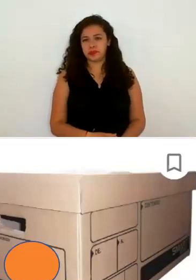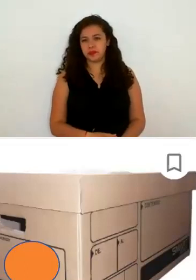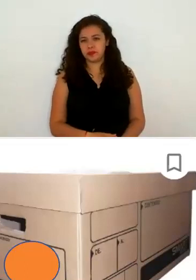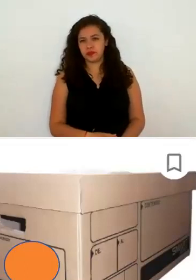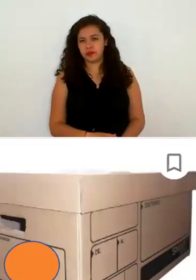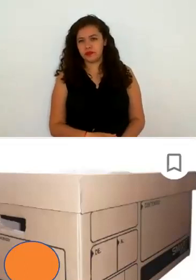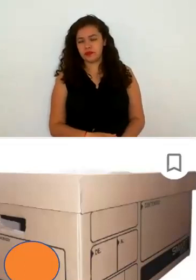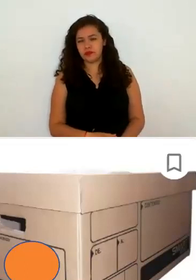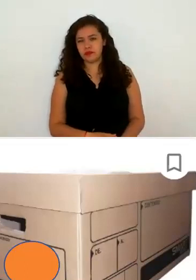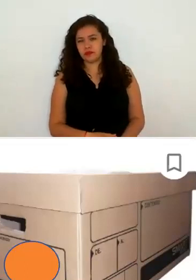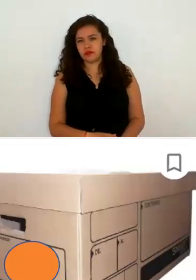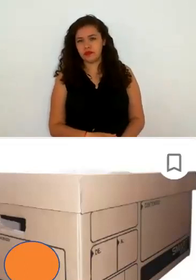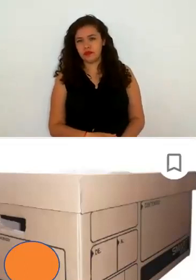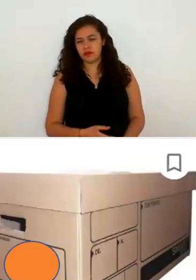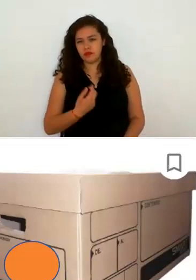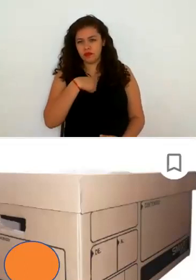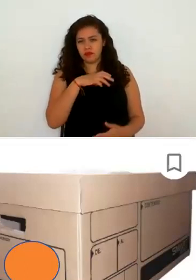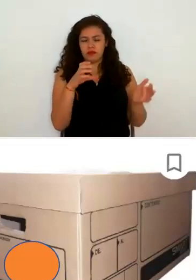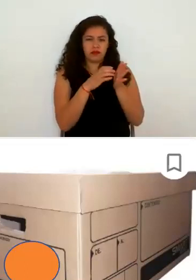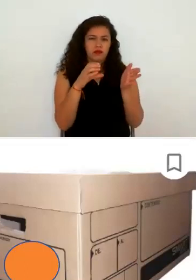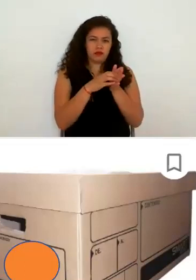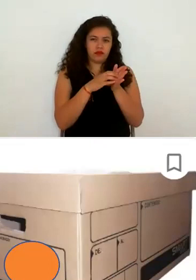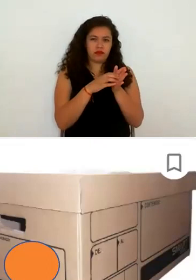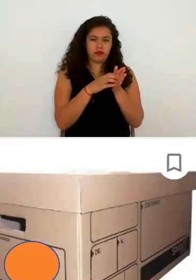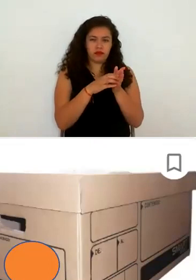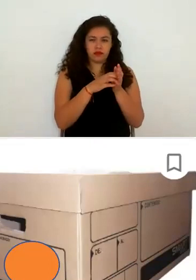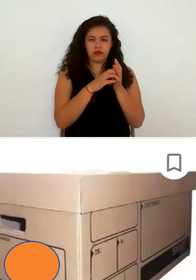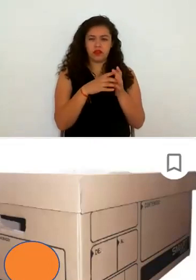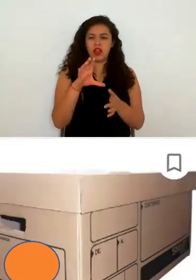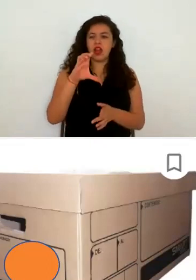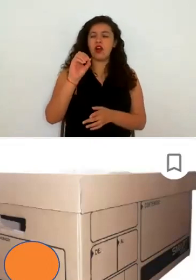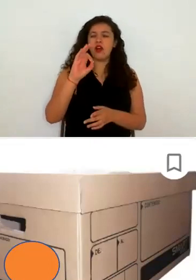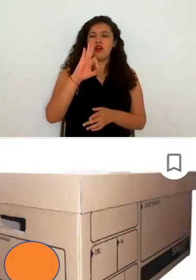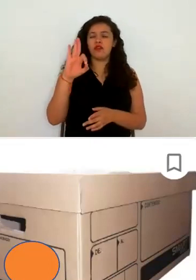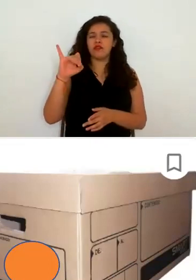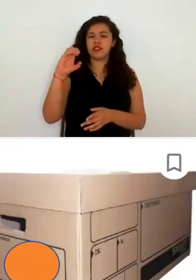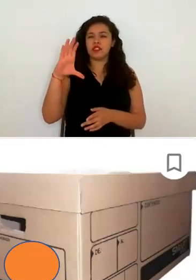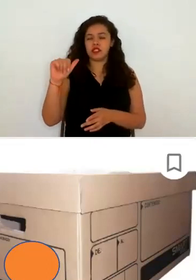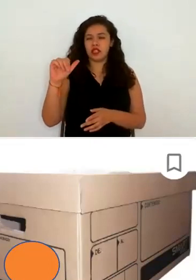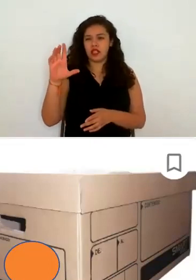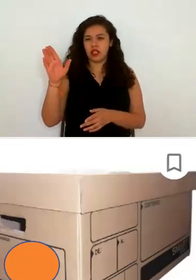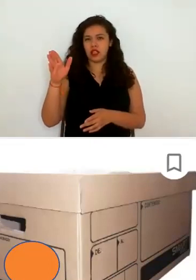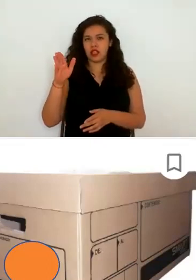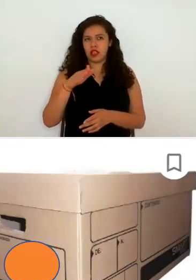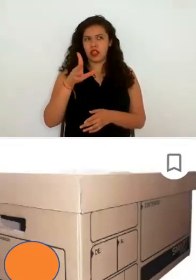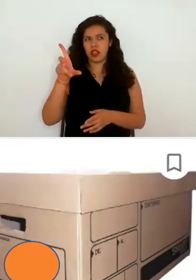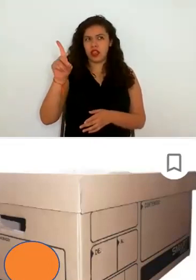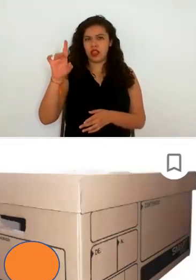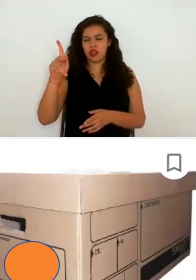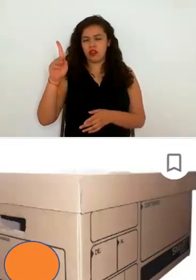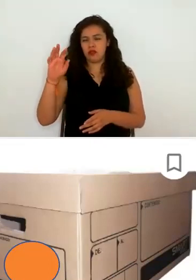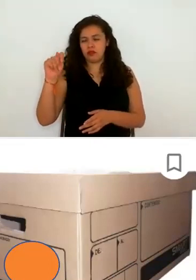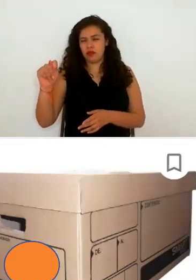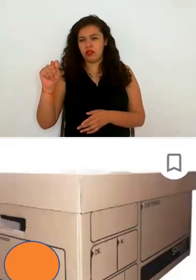todo estas son lo busqué en internet, de Office Depot, son resistentes, algunas